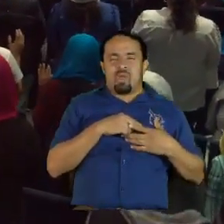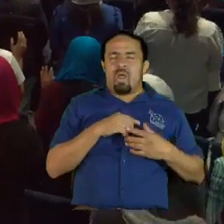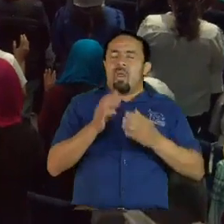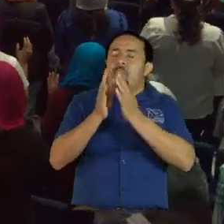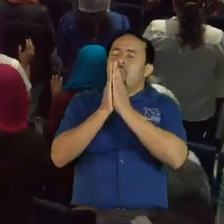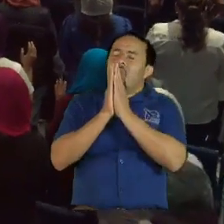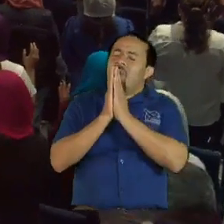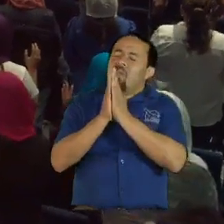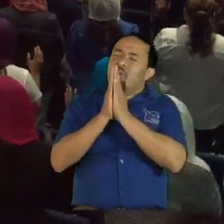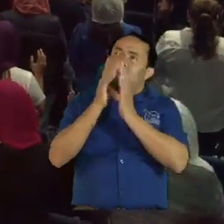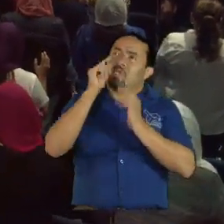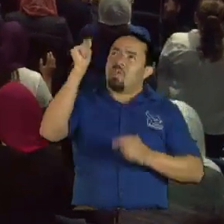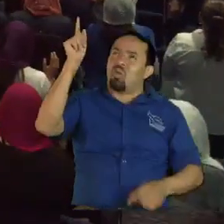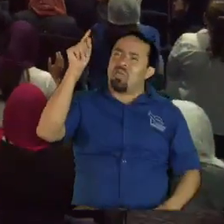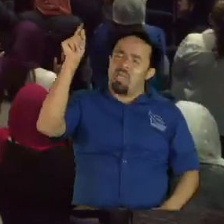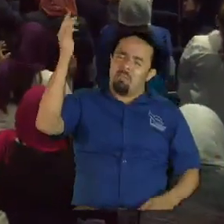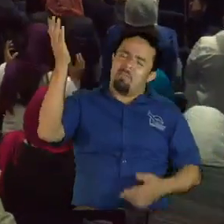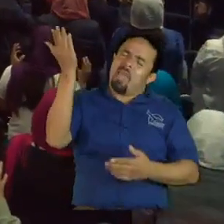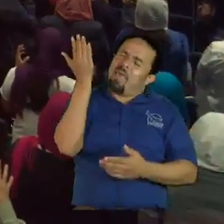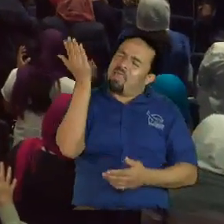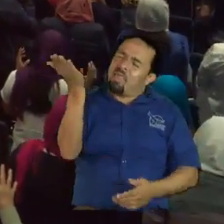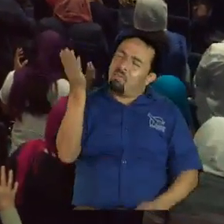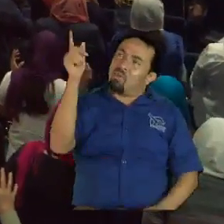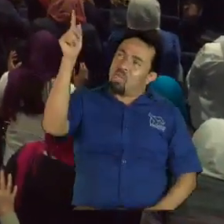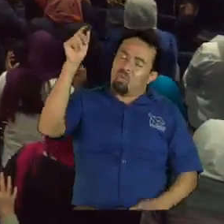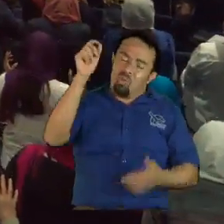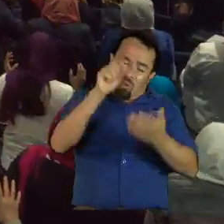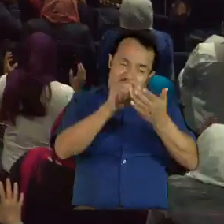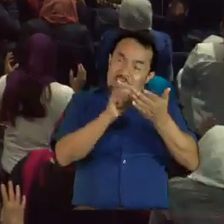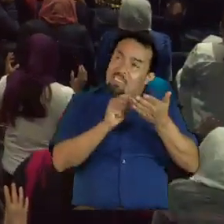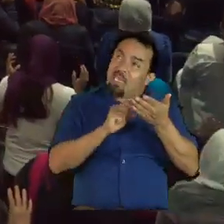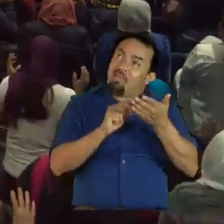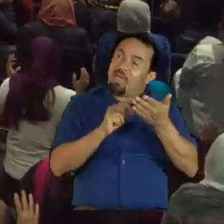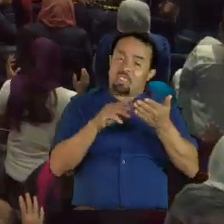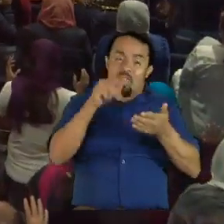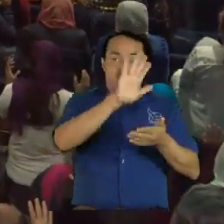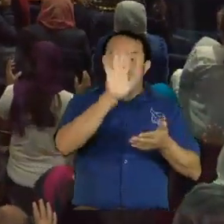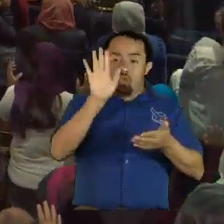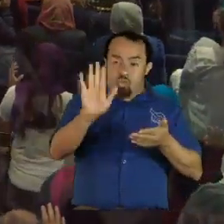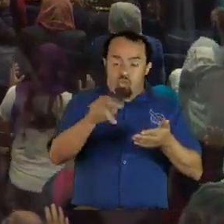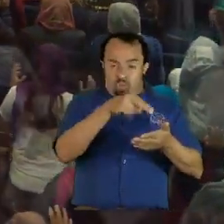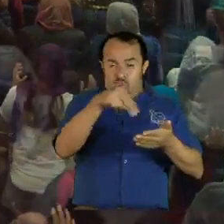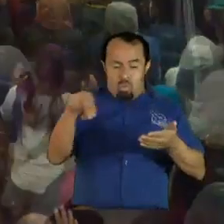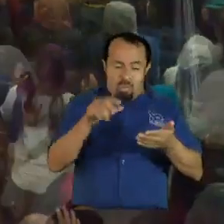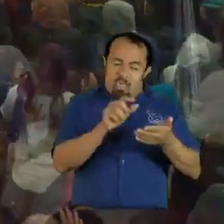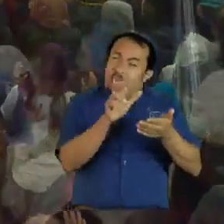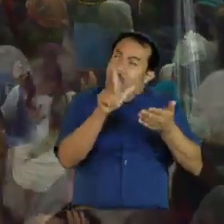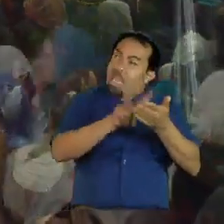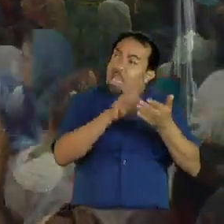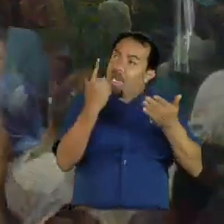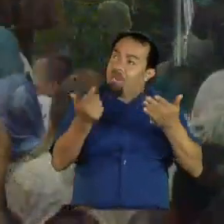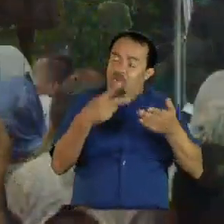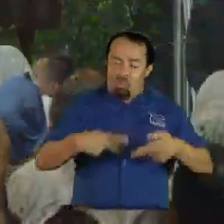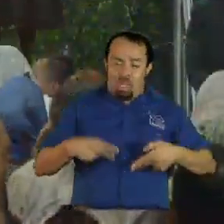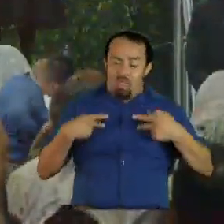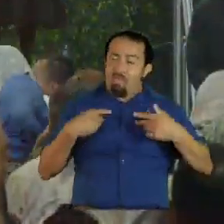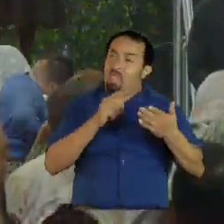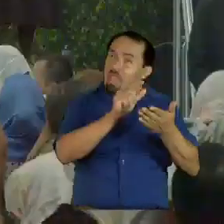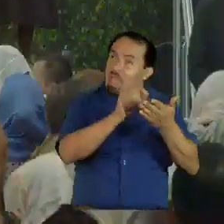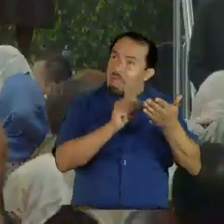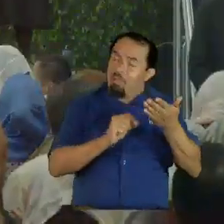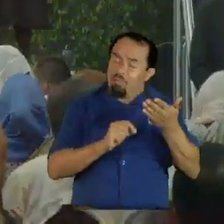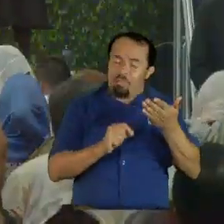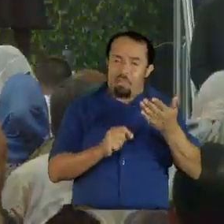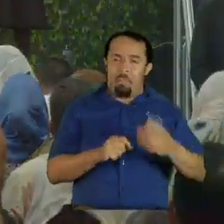Por favor, a ellos te rogamos que les escribas sus nombres en el libro de la vida del Cordero que fue inmolado desde